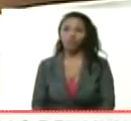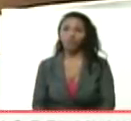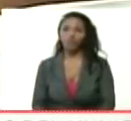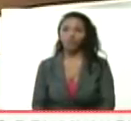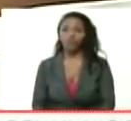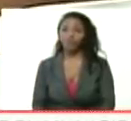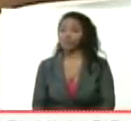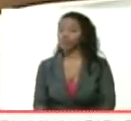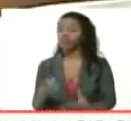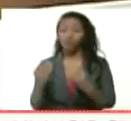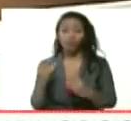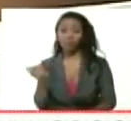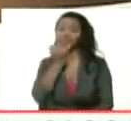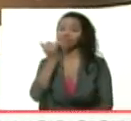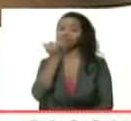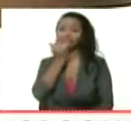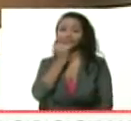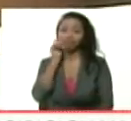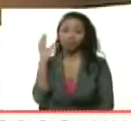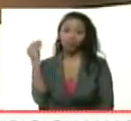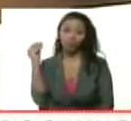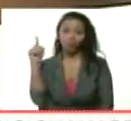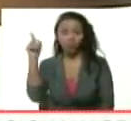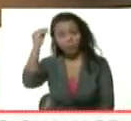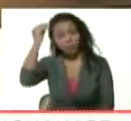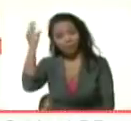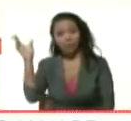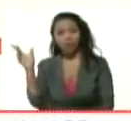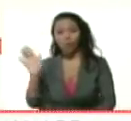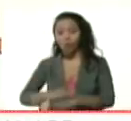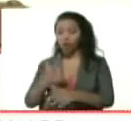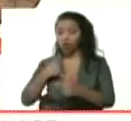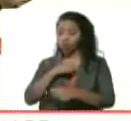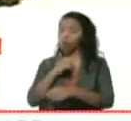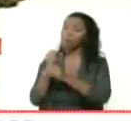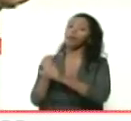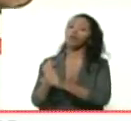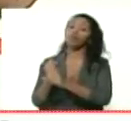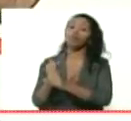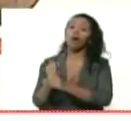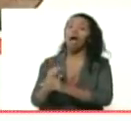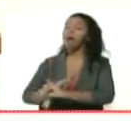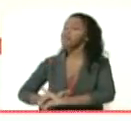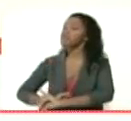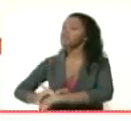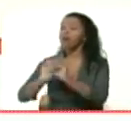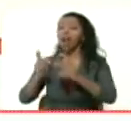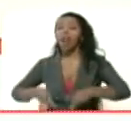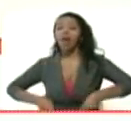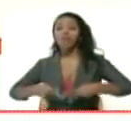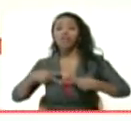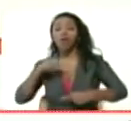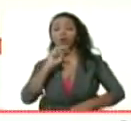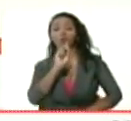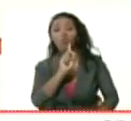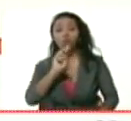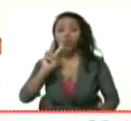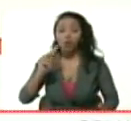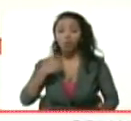recontra equivocados están, porque aquí los estaremos esperando. ¿Que acabaron con la vida de uno, de dos de